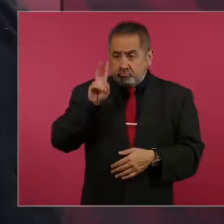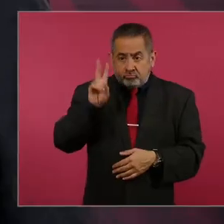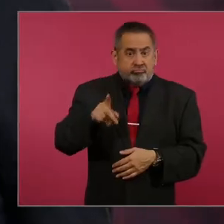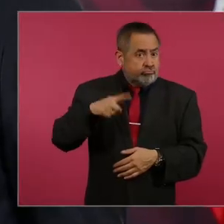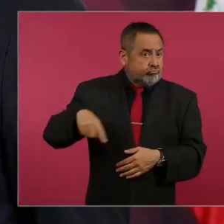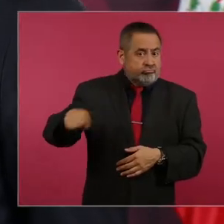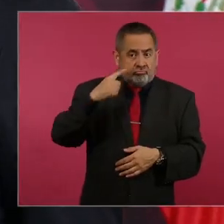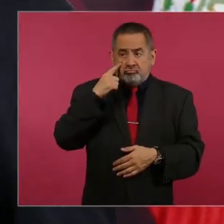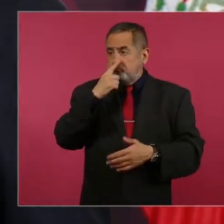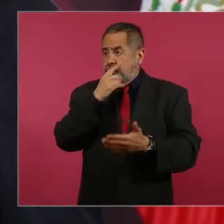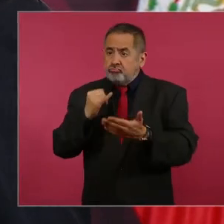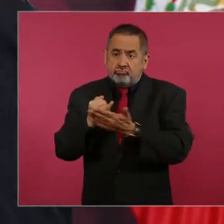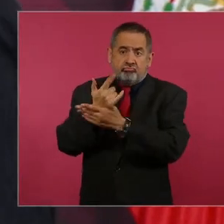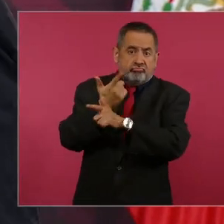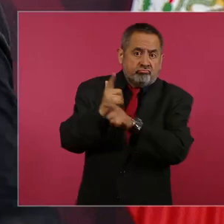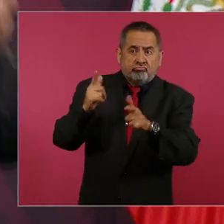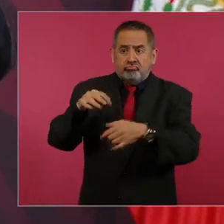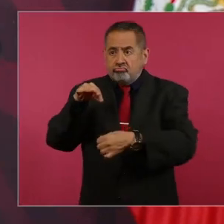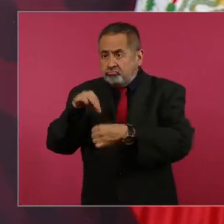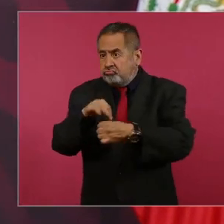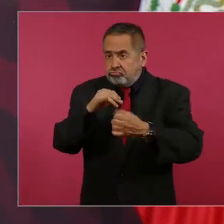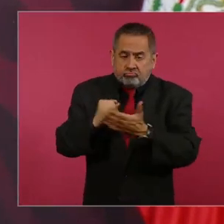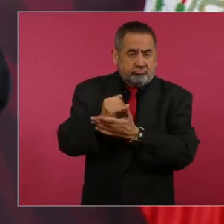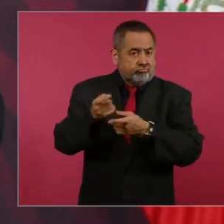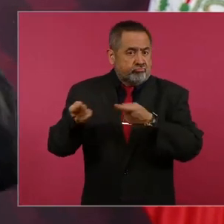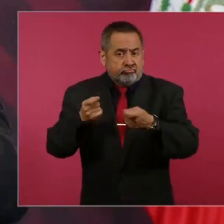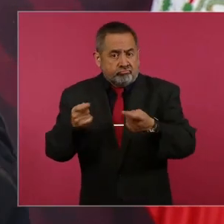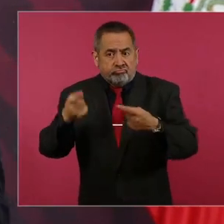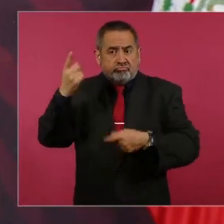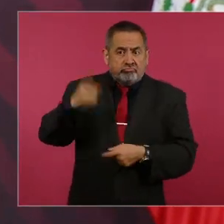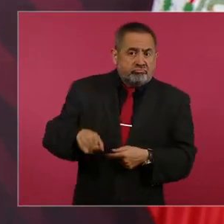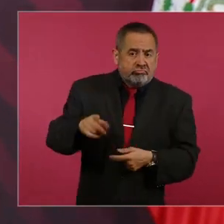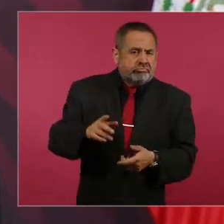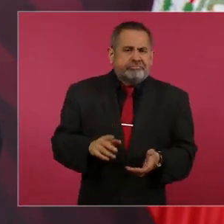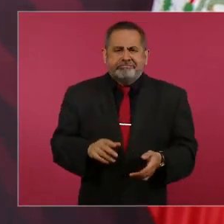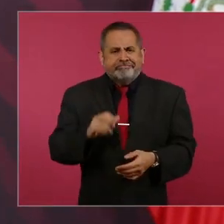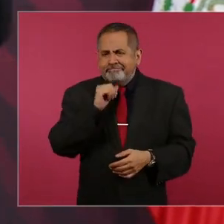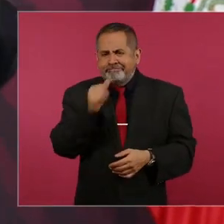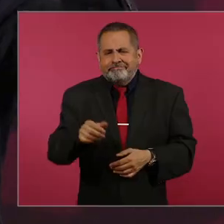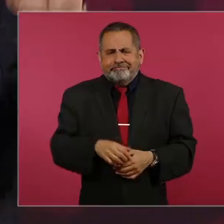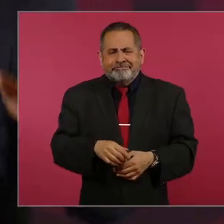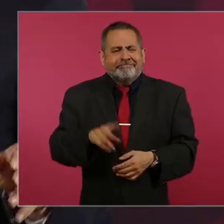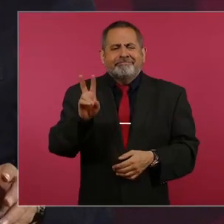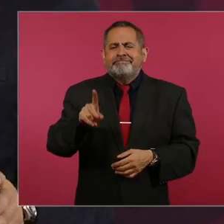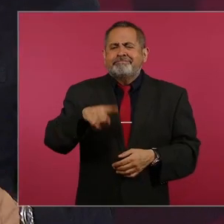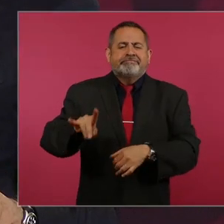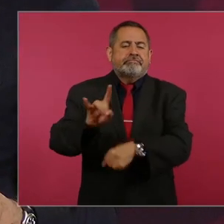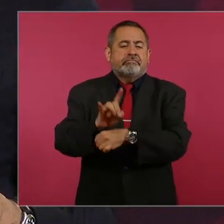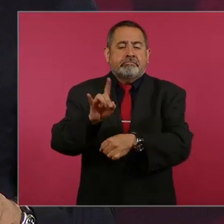o la democracia era una fachada,